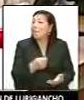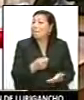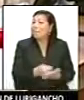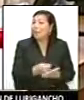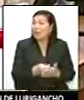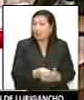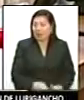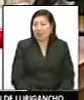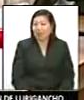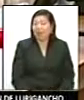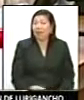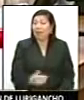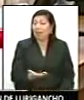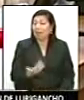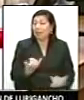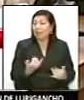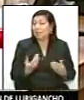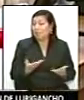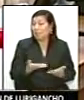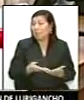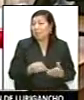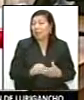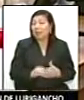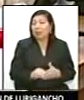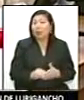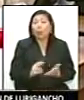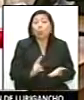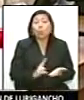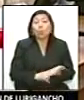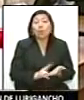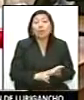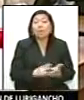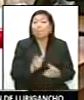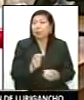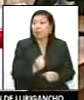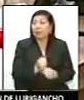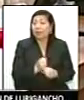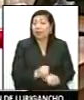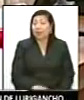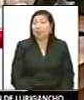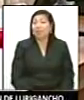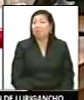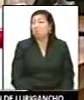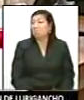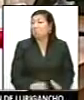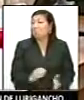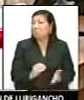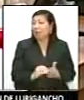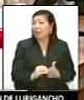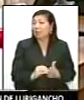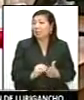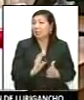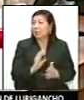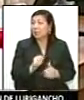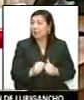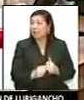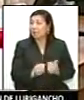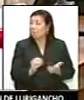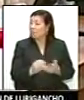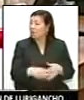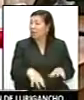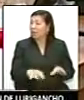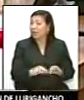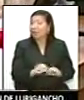e ingresos. Y hay este sector de trabajadores de la seguridad social, trabajadores que, creo que está de más decirlo, cumplen un rol fundamental